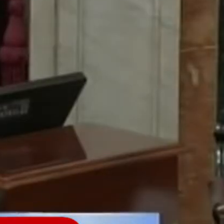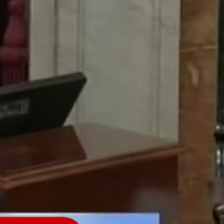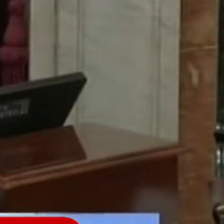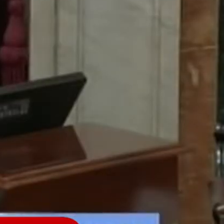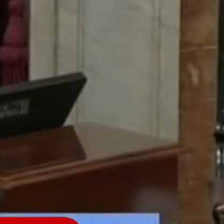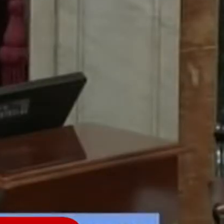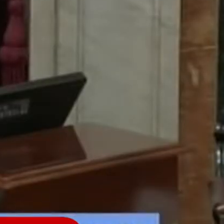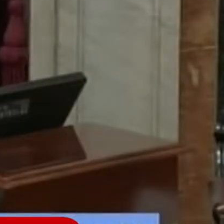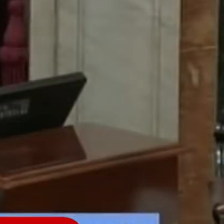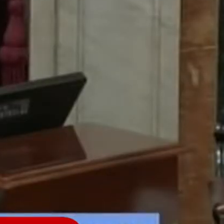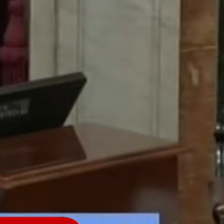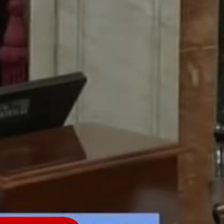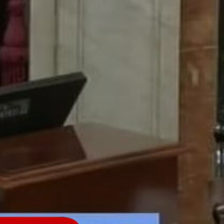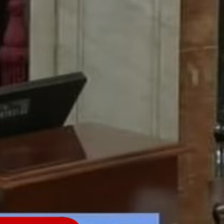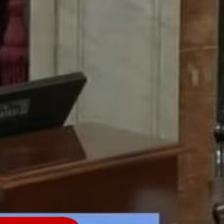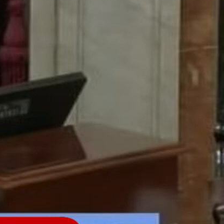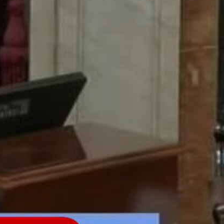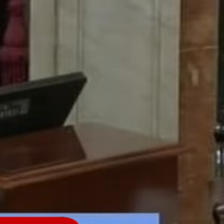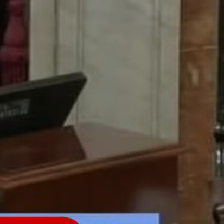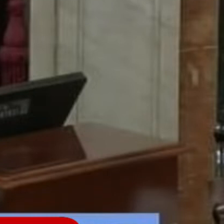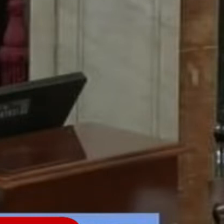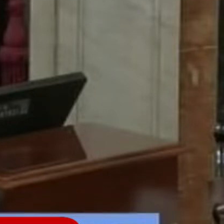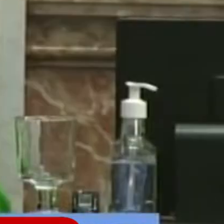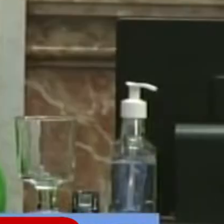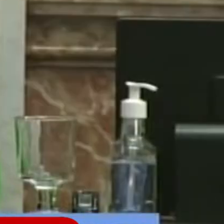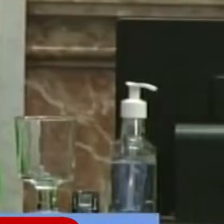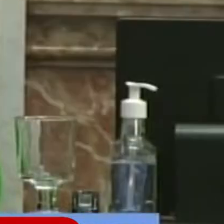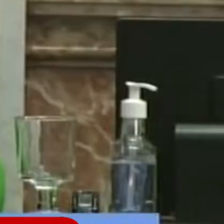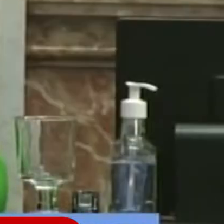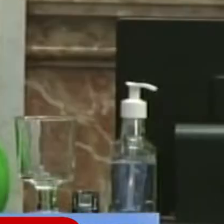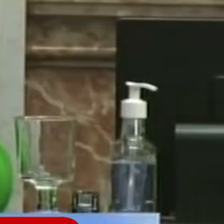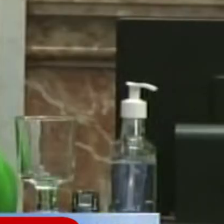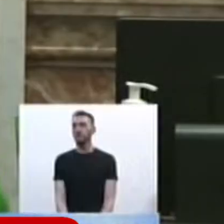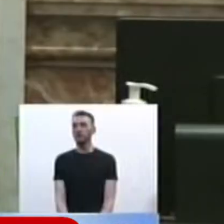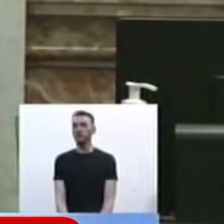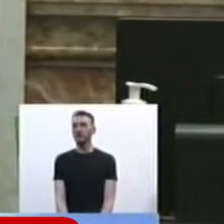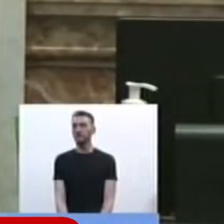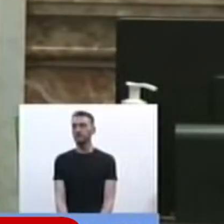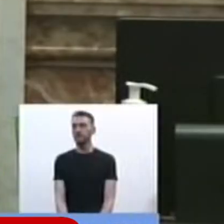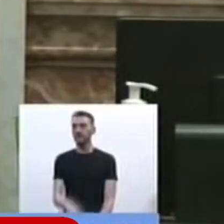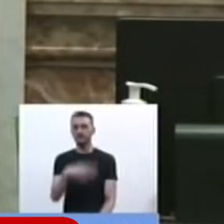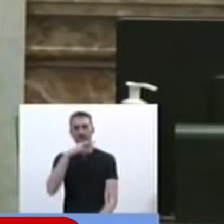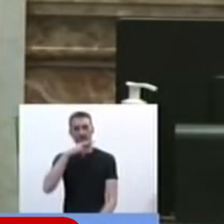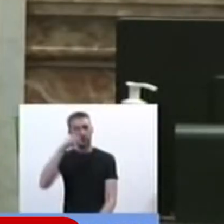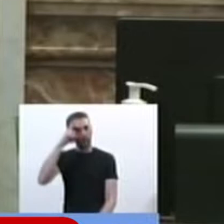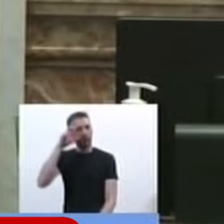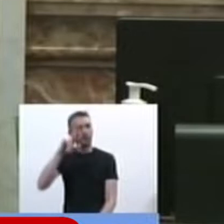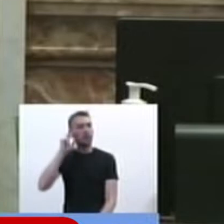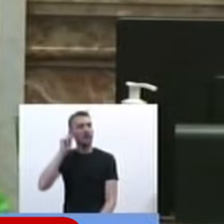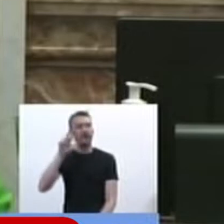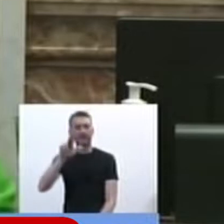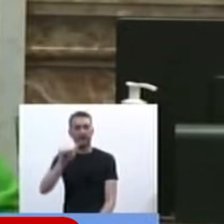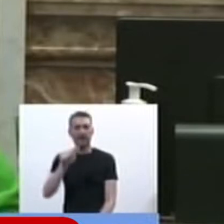senadora María Inés Pilati Vergara. Y allí pasaba Guadalupe Tagliaferri, de alguna manera ya adelantando que su voto va a